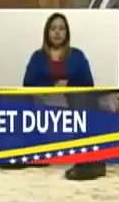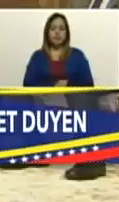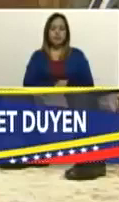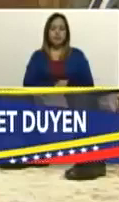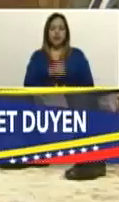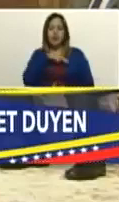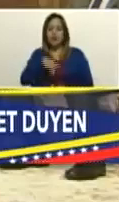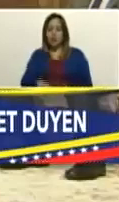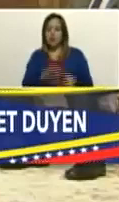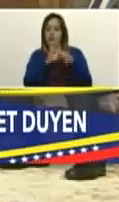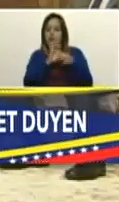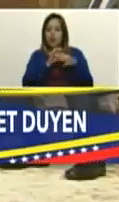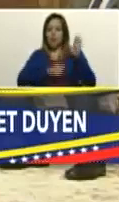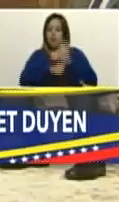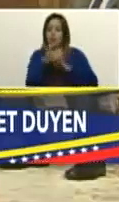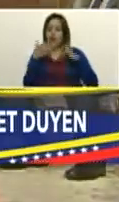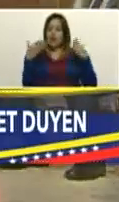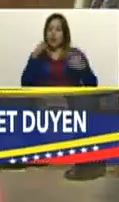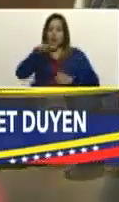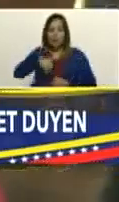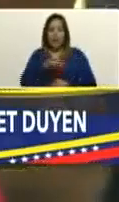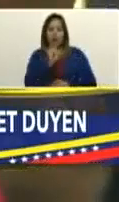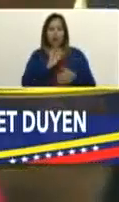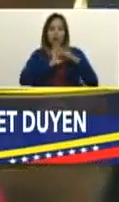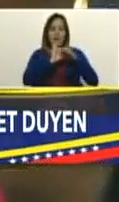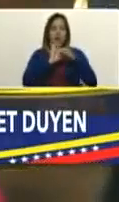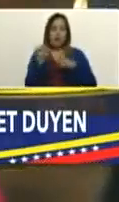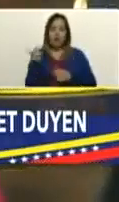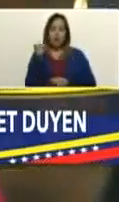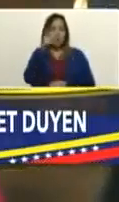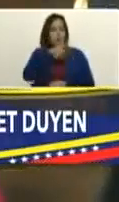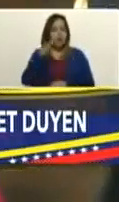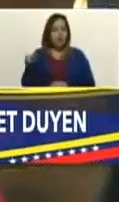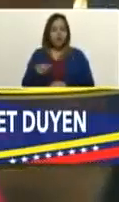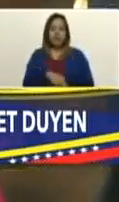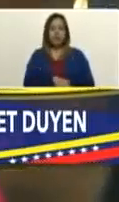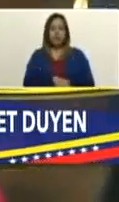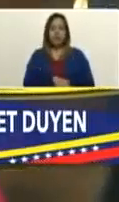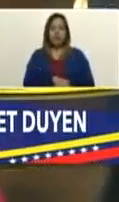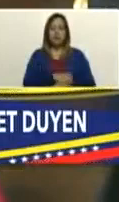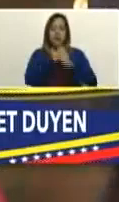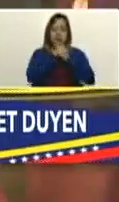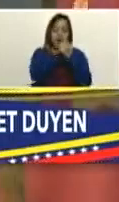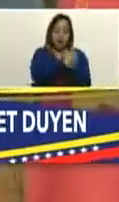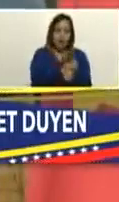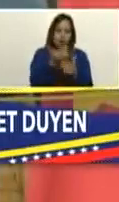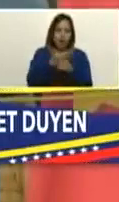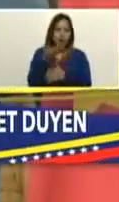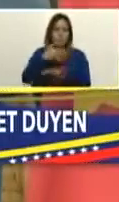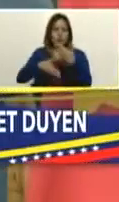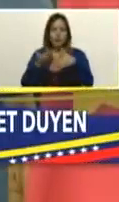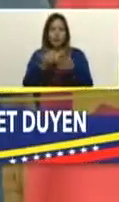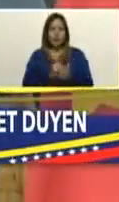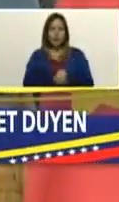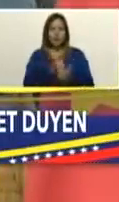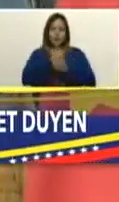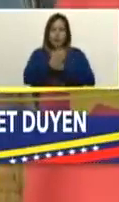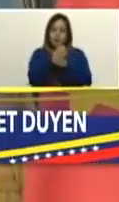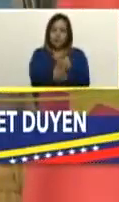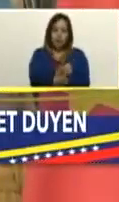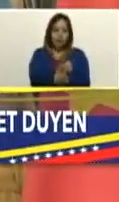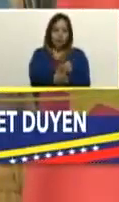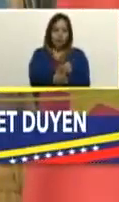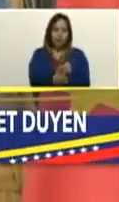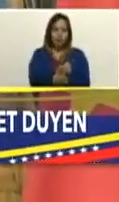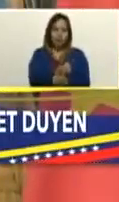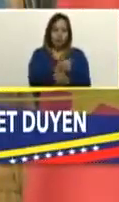Estamos unidos por lo más grande que pueden estar unidos dos pueblos, por el amor compartido, por el amor mutuo,